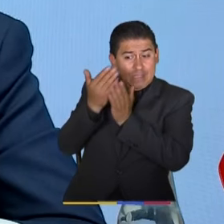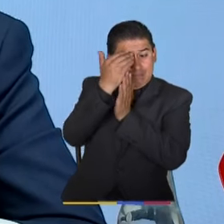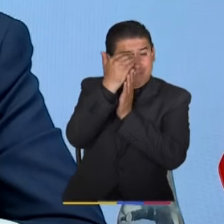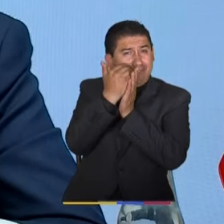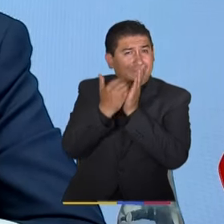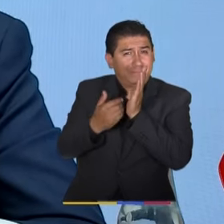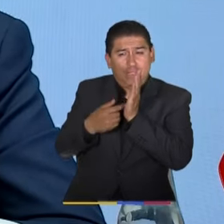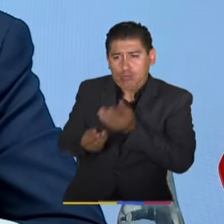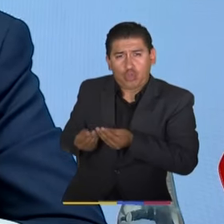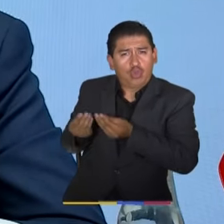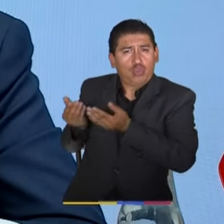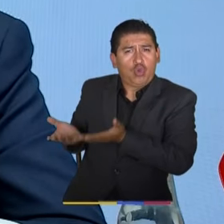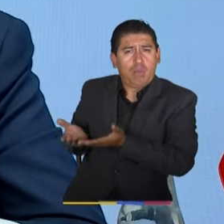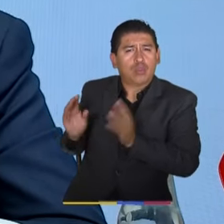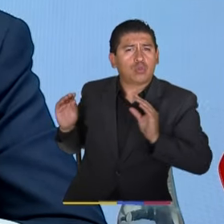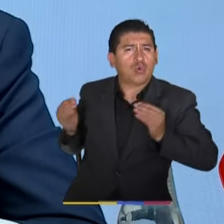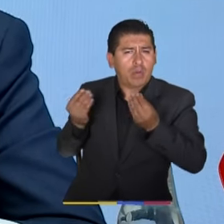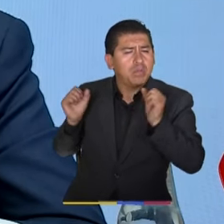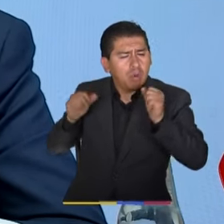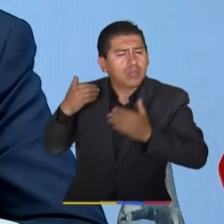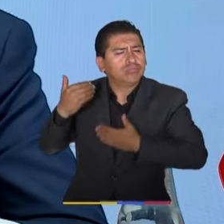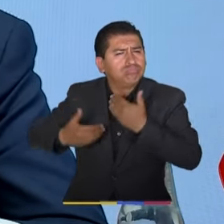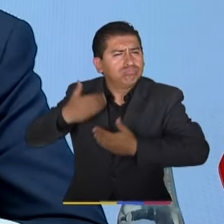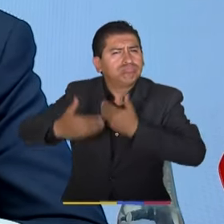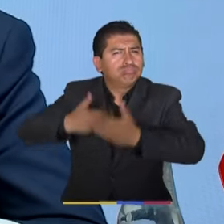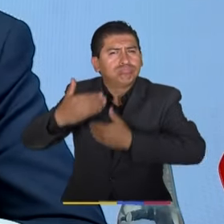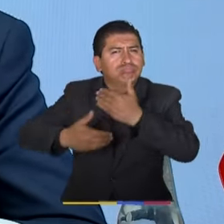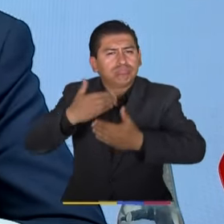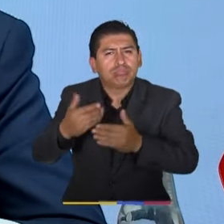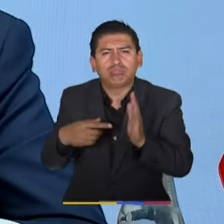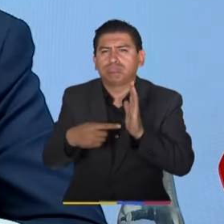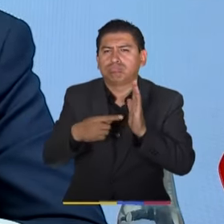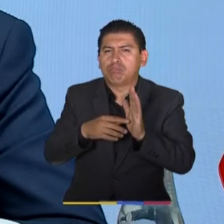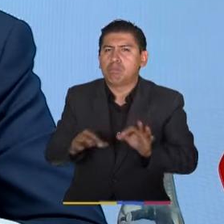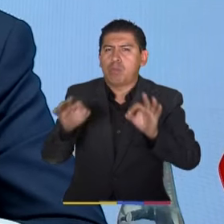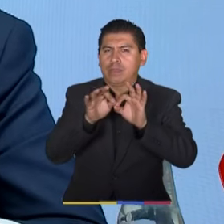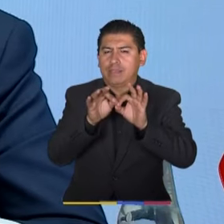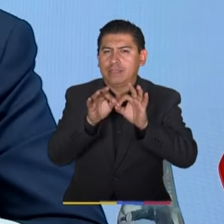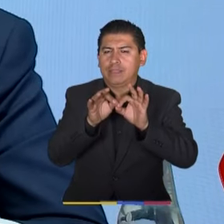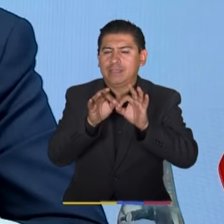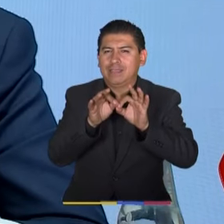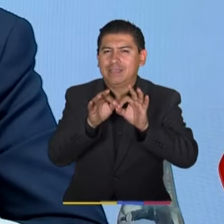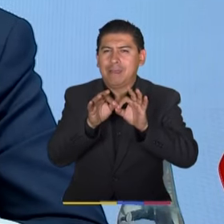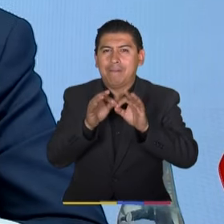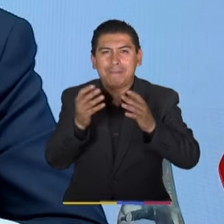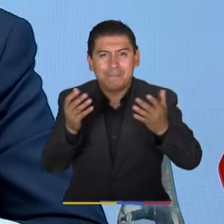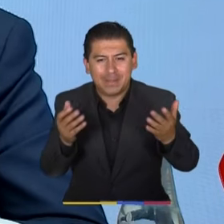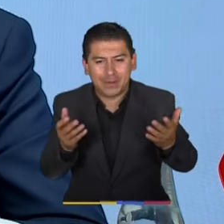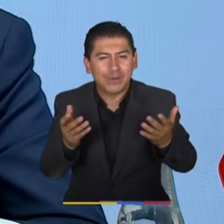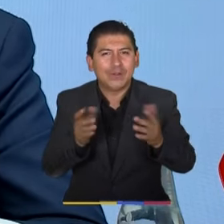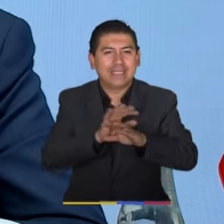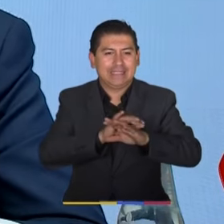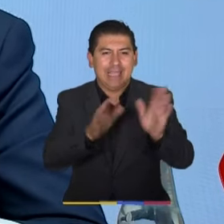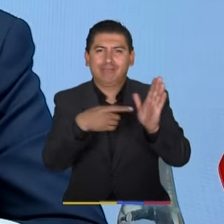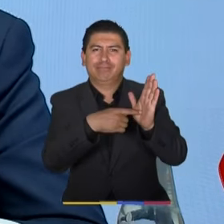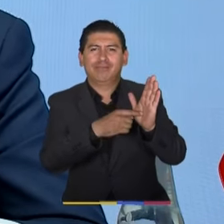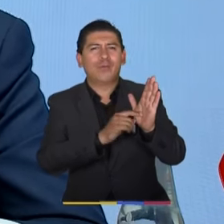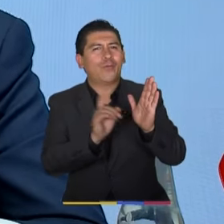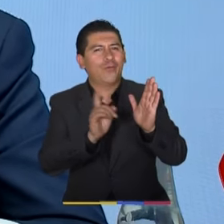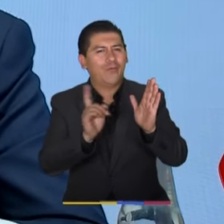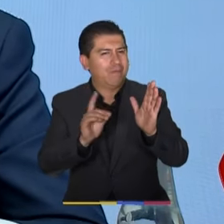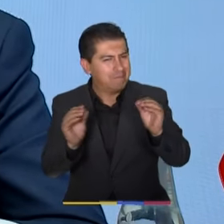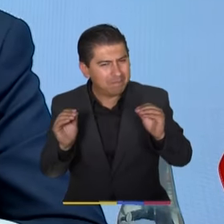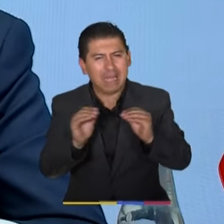y de oportunidades, un recurso esencial siempre que seamos capaces de seguir construyendo